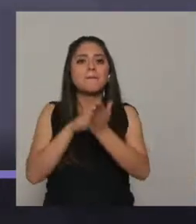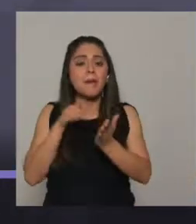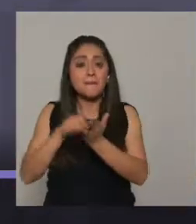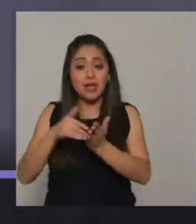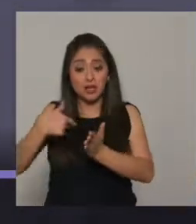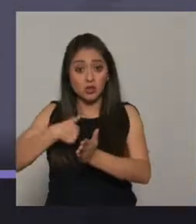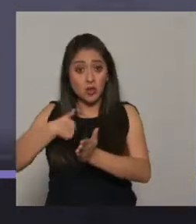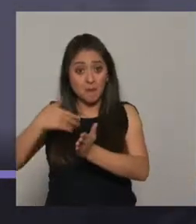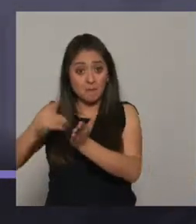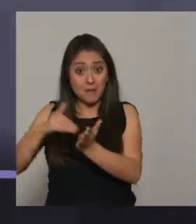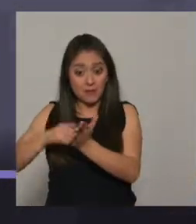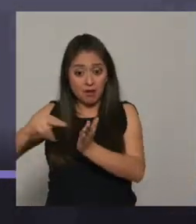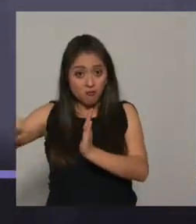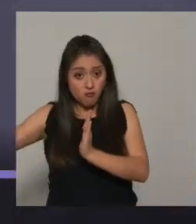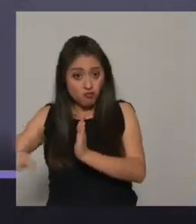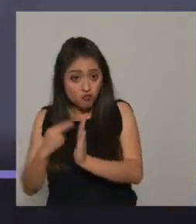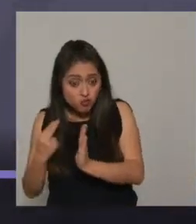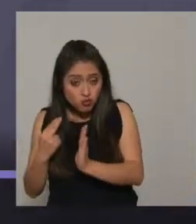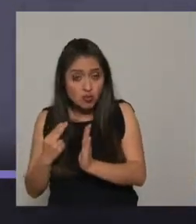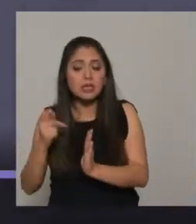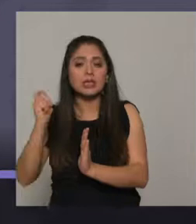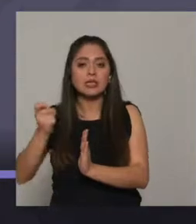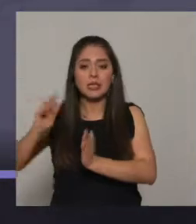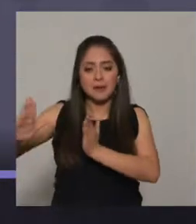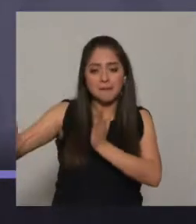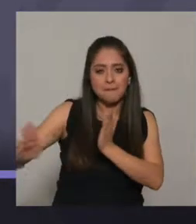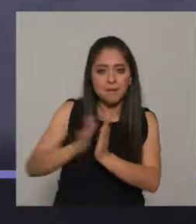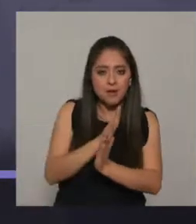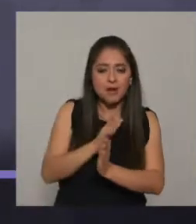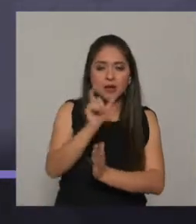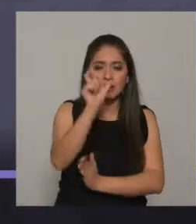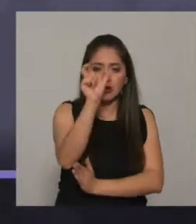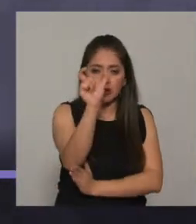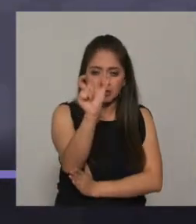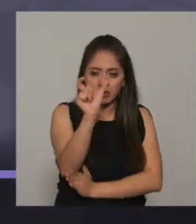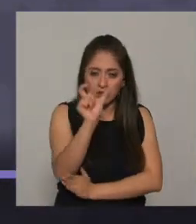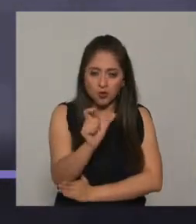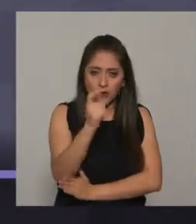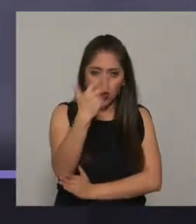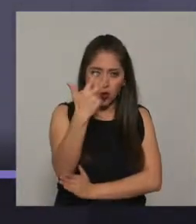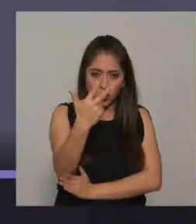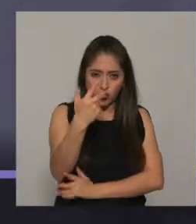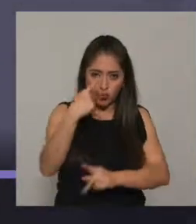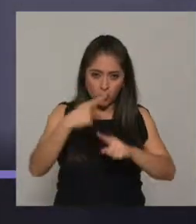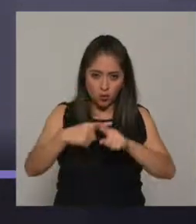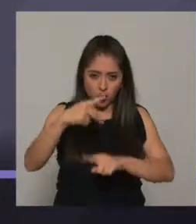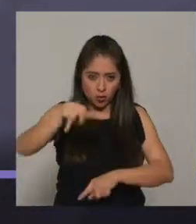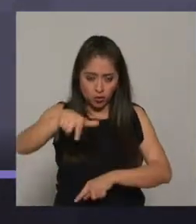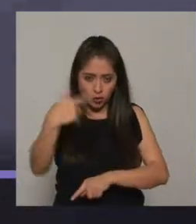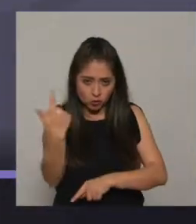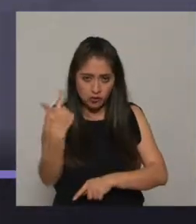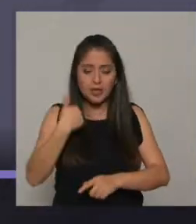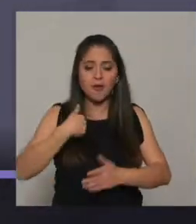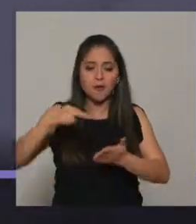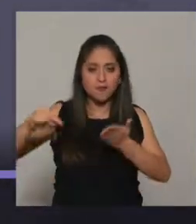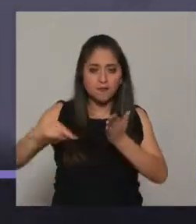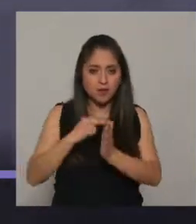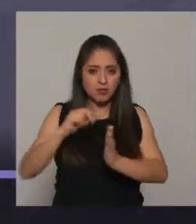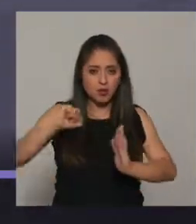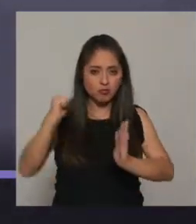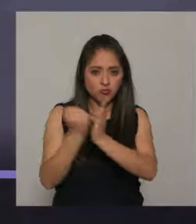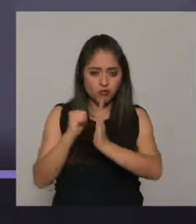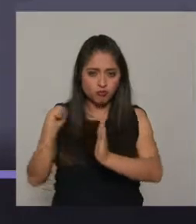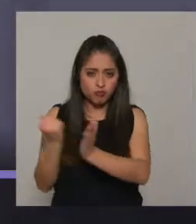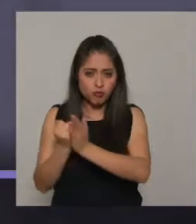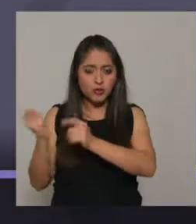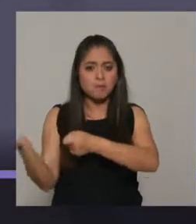electrónicamente, lo imprimo en tarjetitas de 8 centímetros por 12, la firmo, la sello y se lo mando al Archivo General de